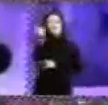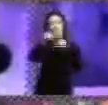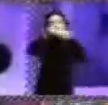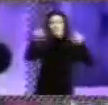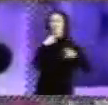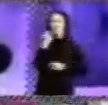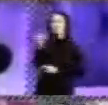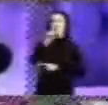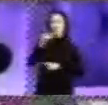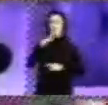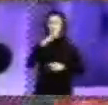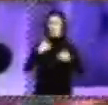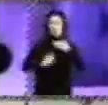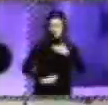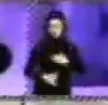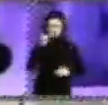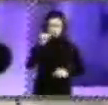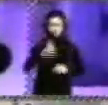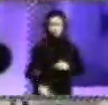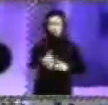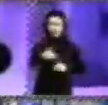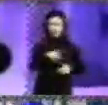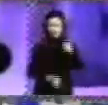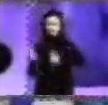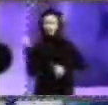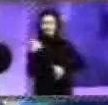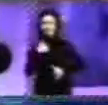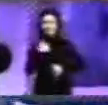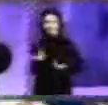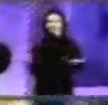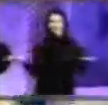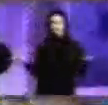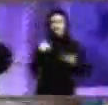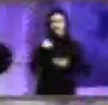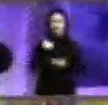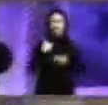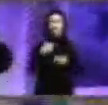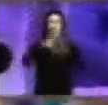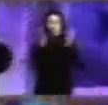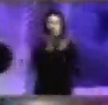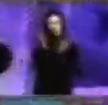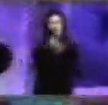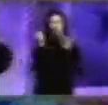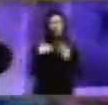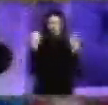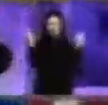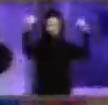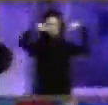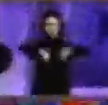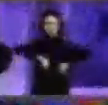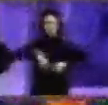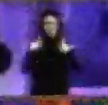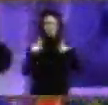futura gestación no entraba en sus planes de empresa. Todo mi mundo cambió,